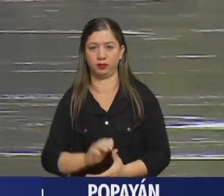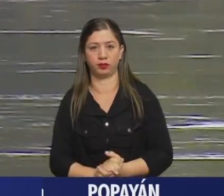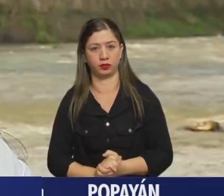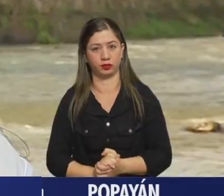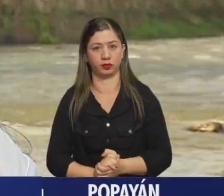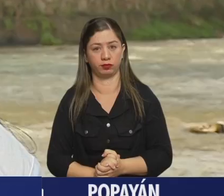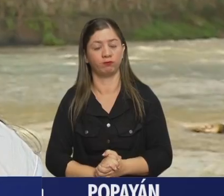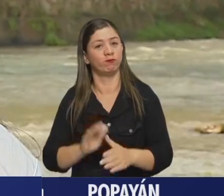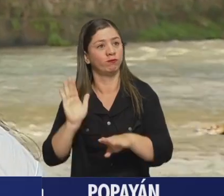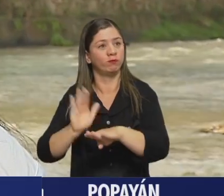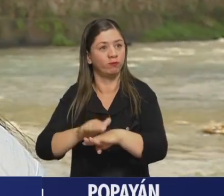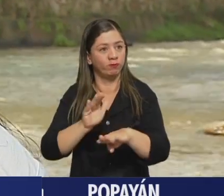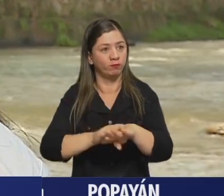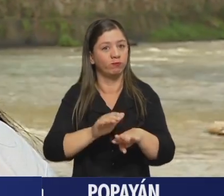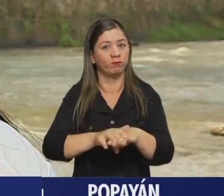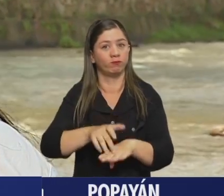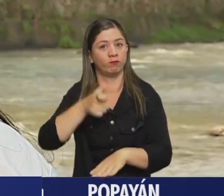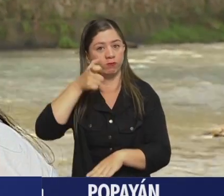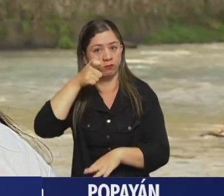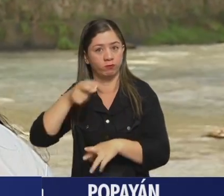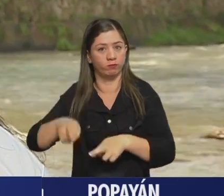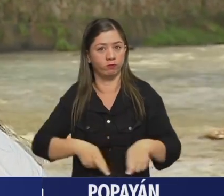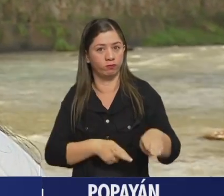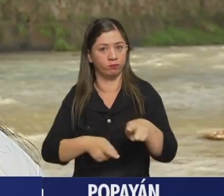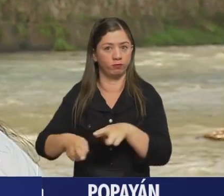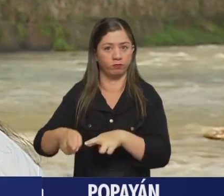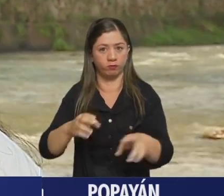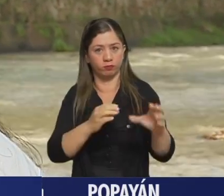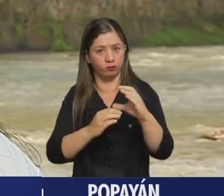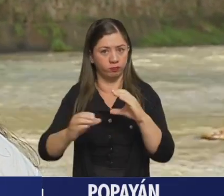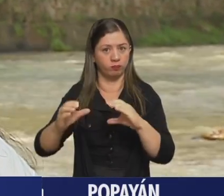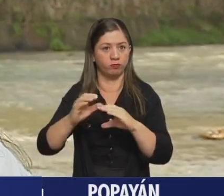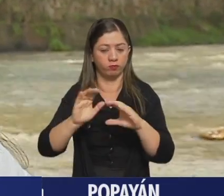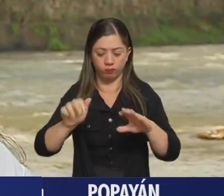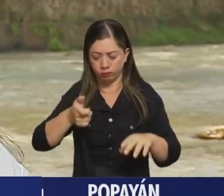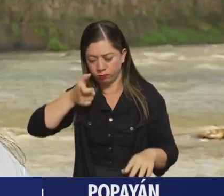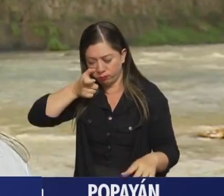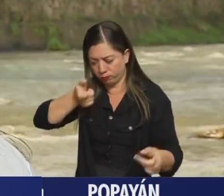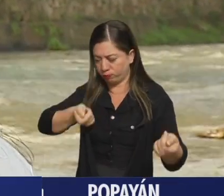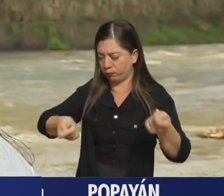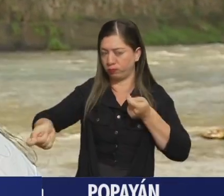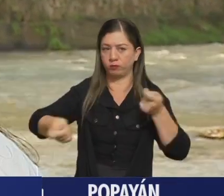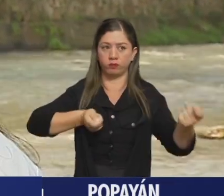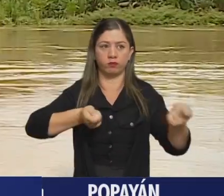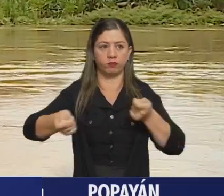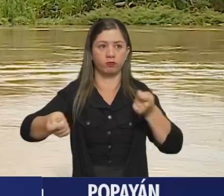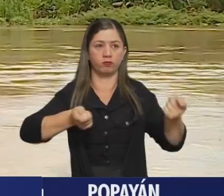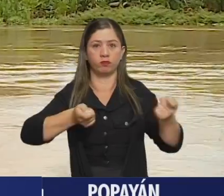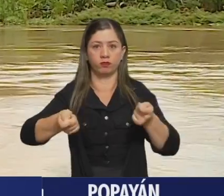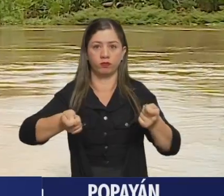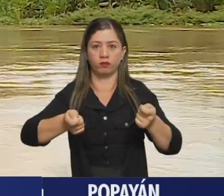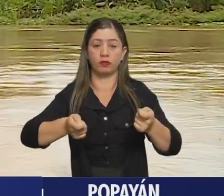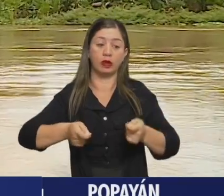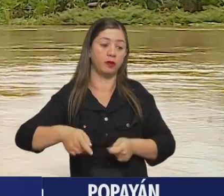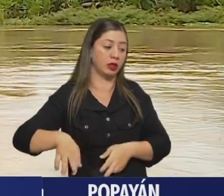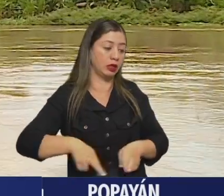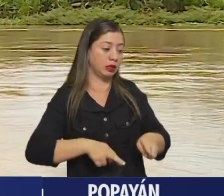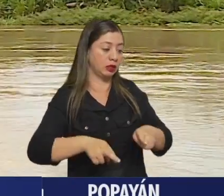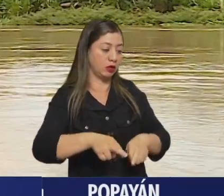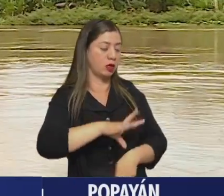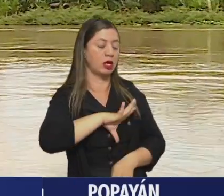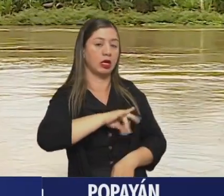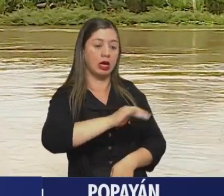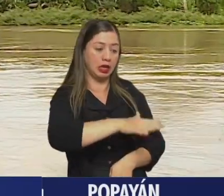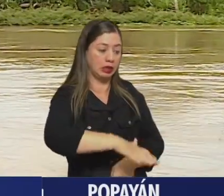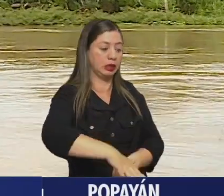Seguimos en alerta por el nivel del río Cauca, seguimos monitoreando constantemente su nivel al paso por Cali. Actualmente